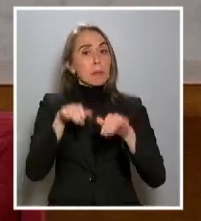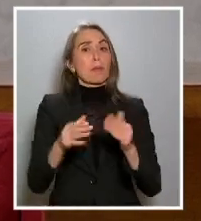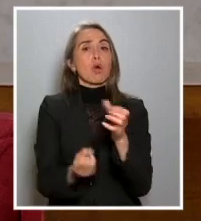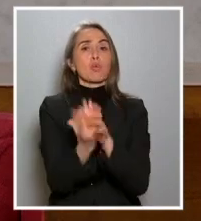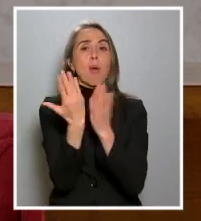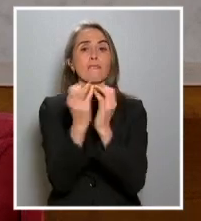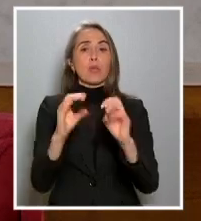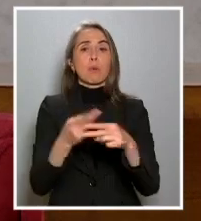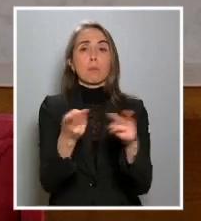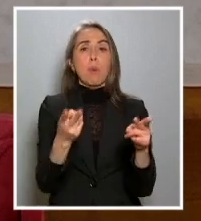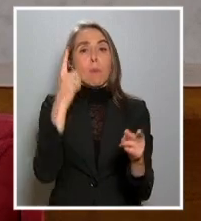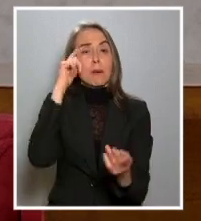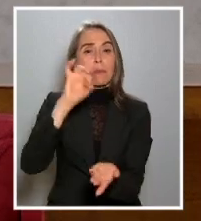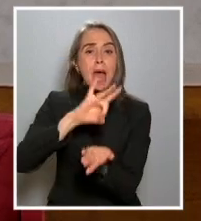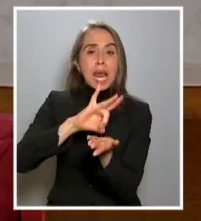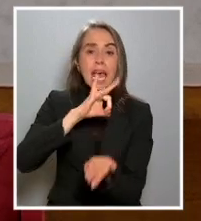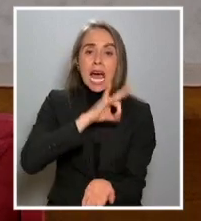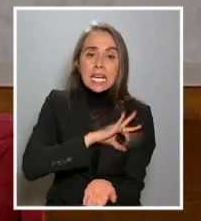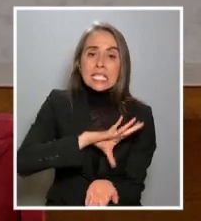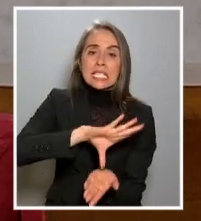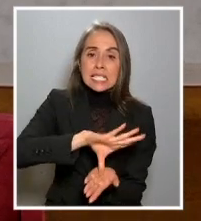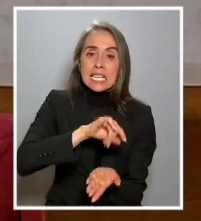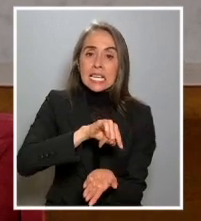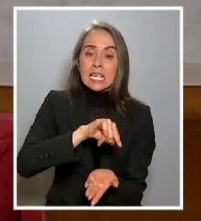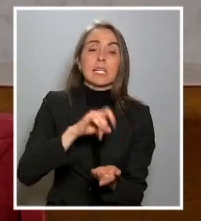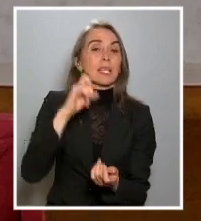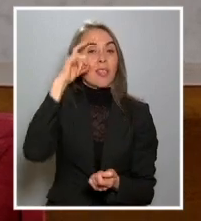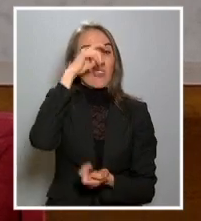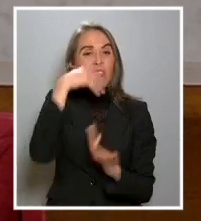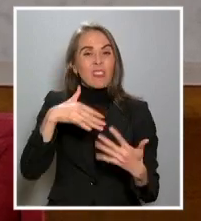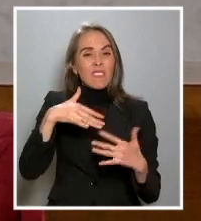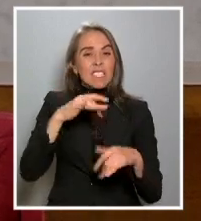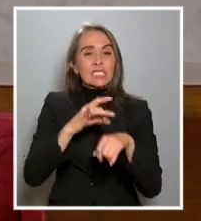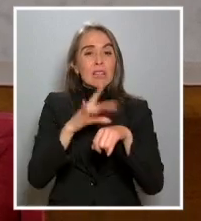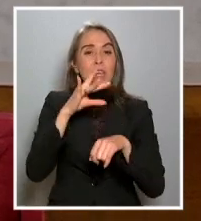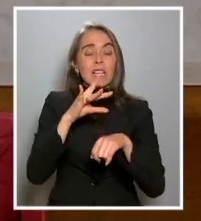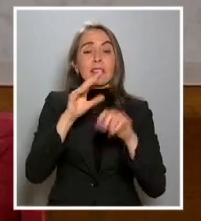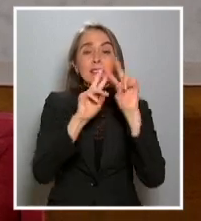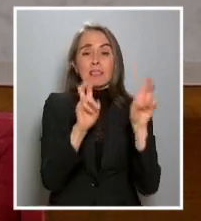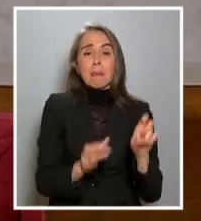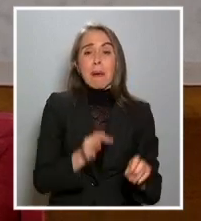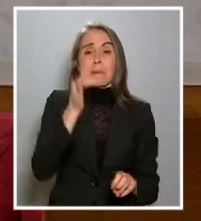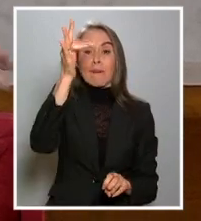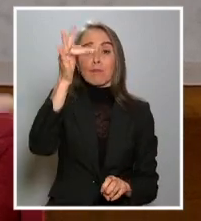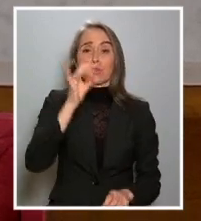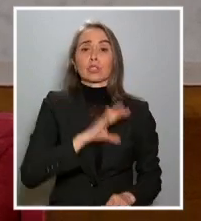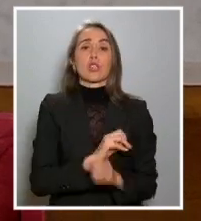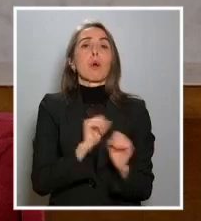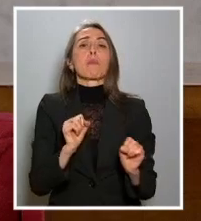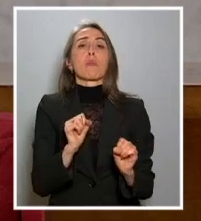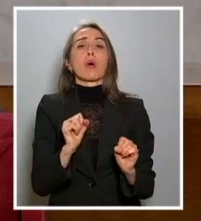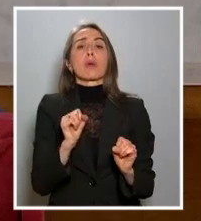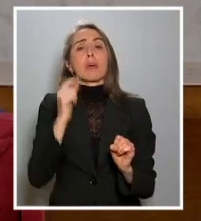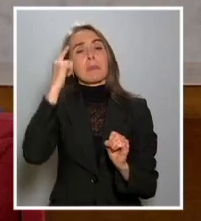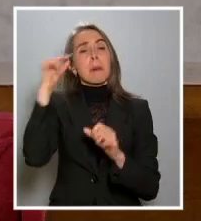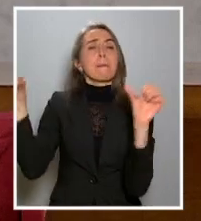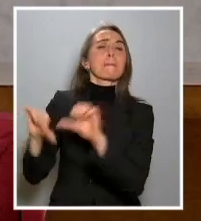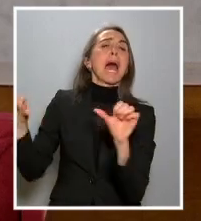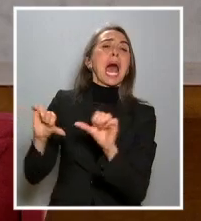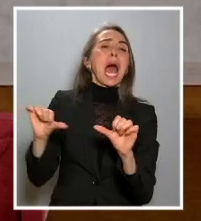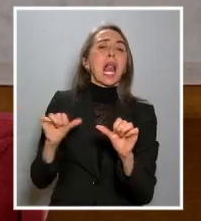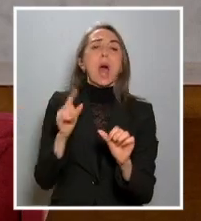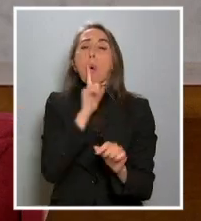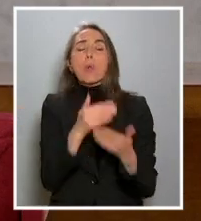Chile. Y es que en una materia tan compleja y sensible para el futuro del país no podemos dejarnos llevar por el catastrofismo ni por